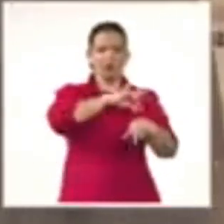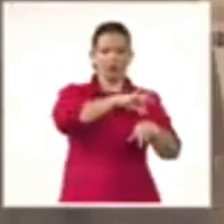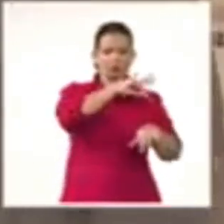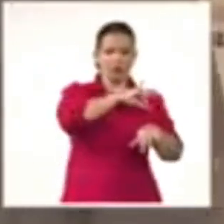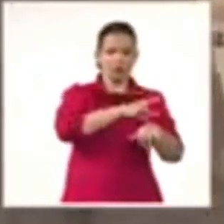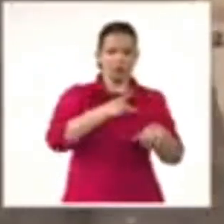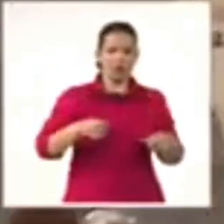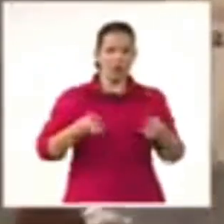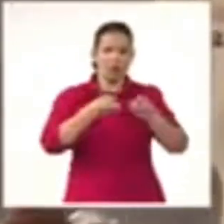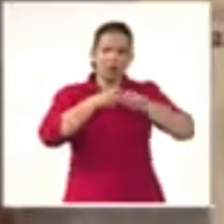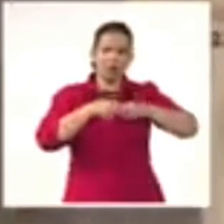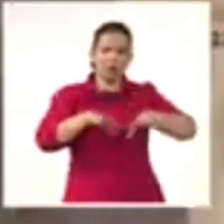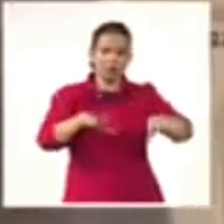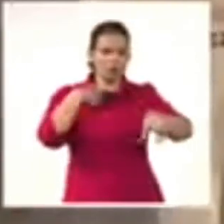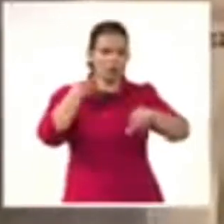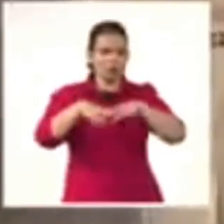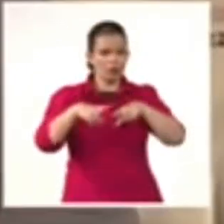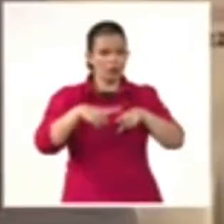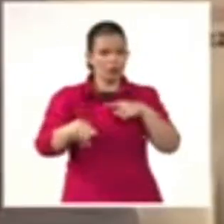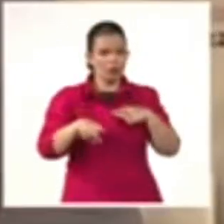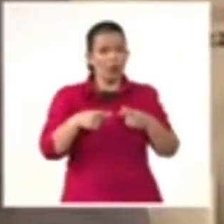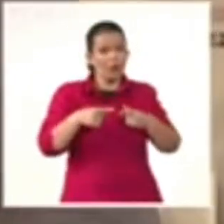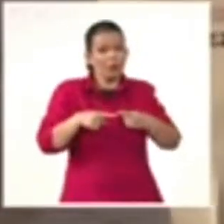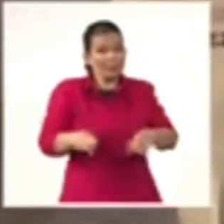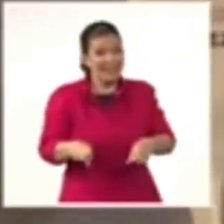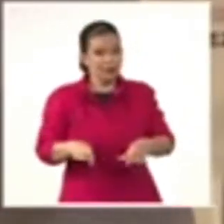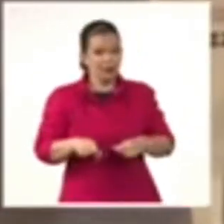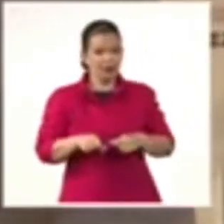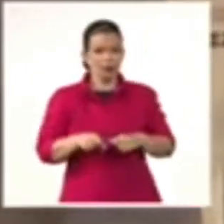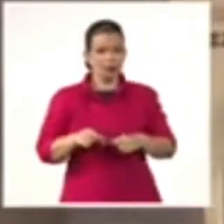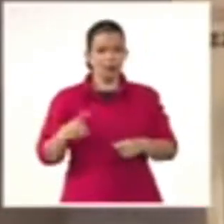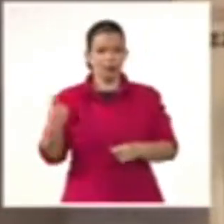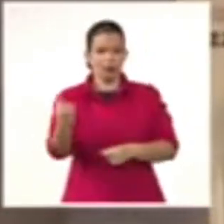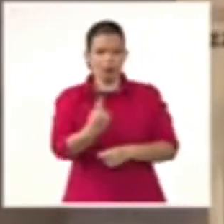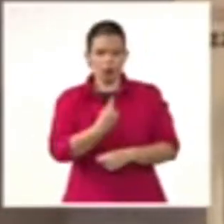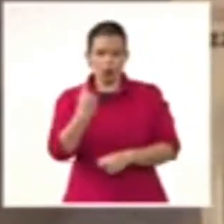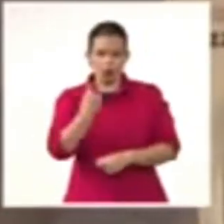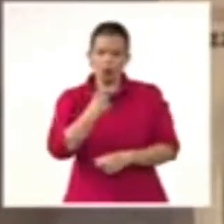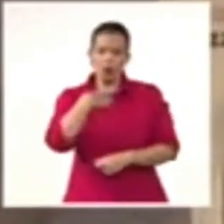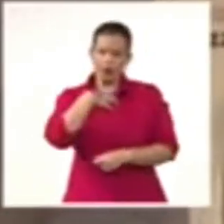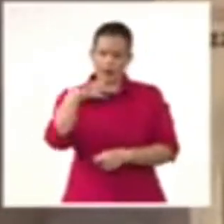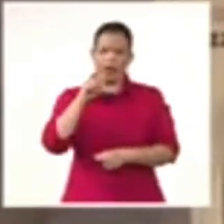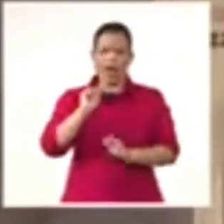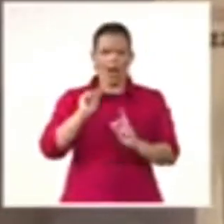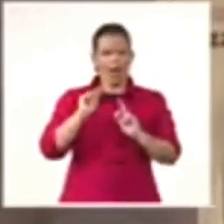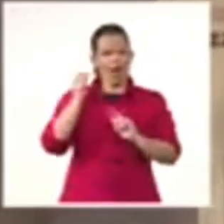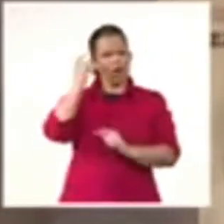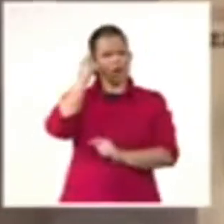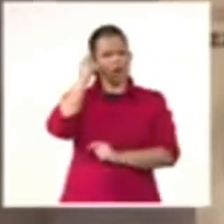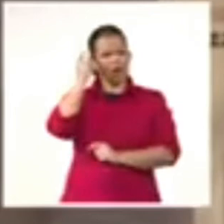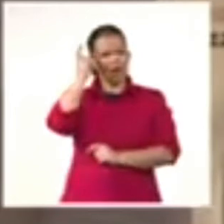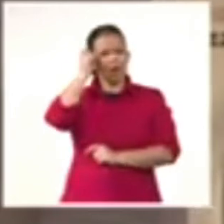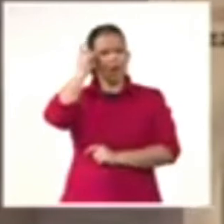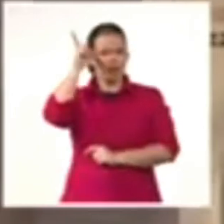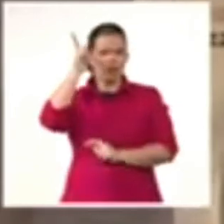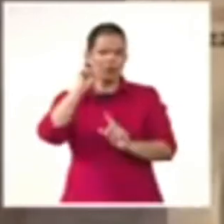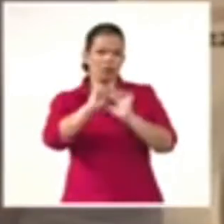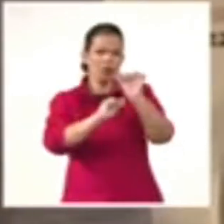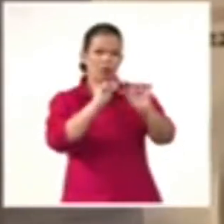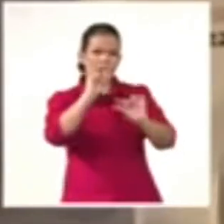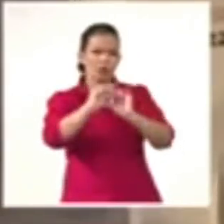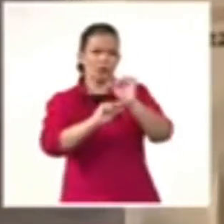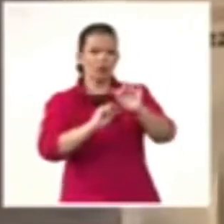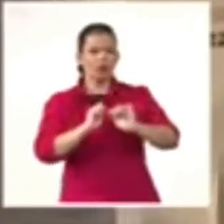males, tenemos algunas ventajas para enfrentarlo. La experiencia acumulada en el grado de resistencia creativa, como me